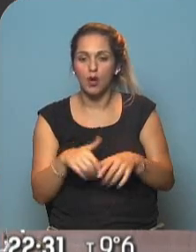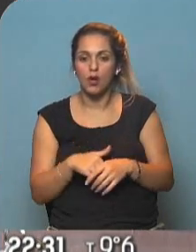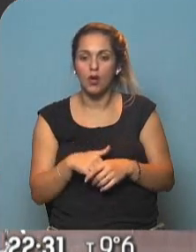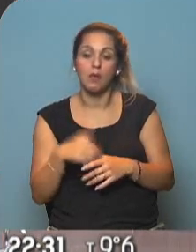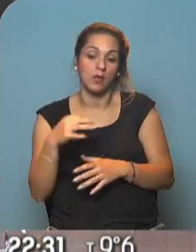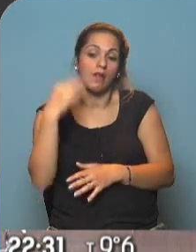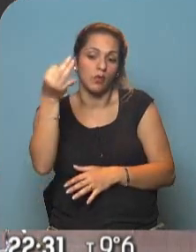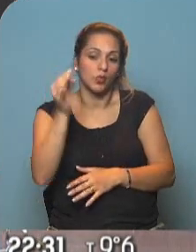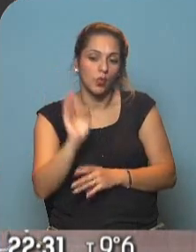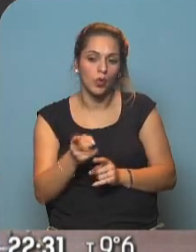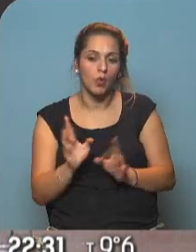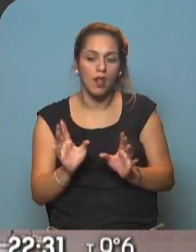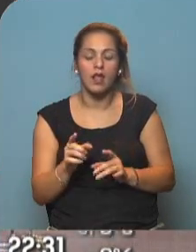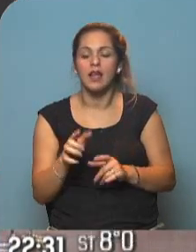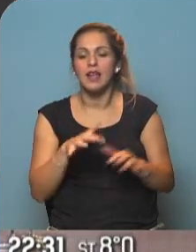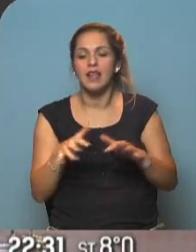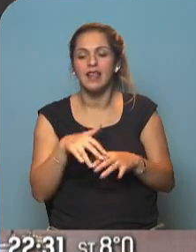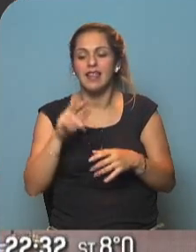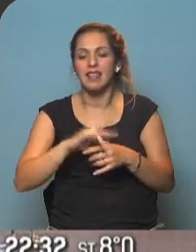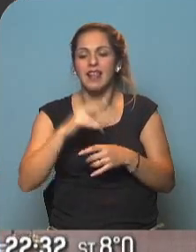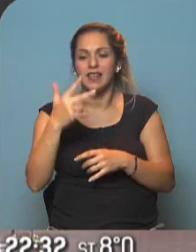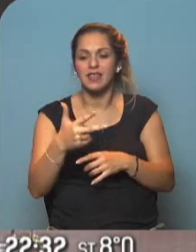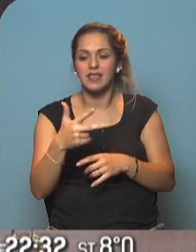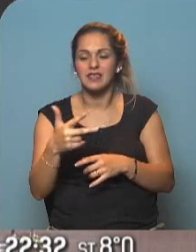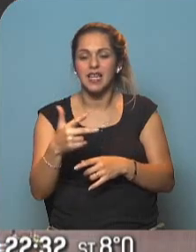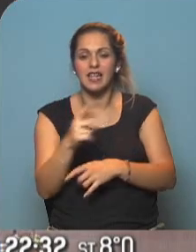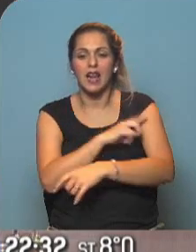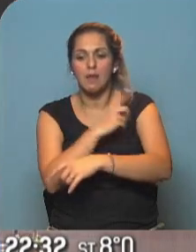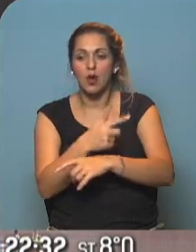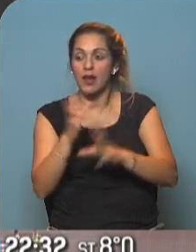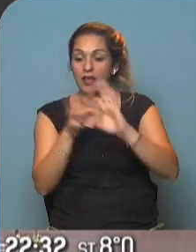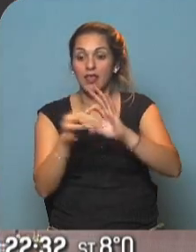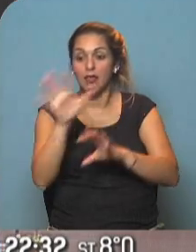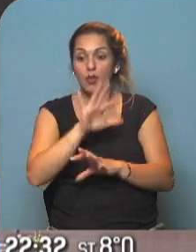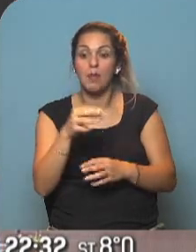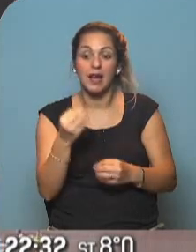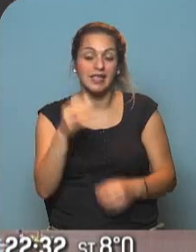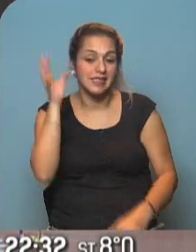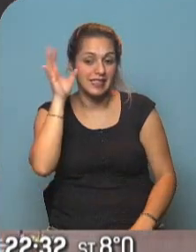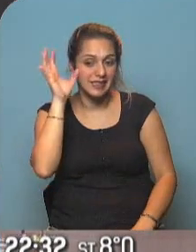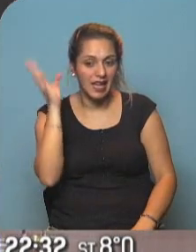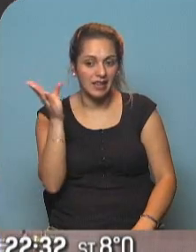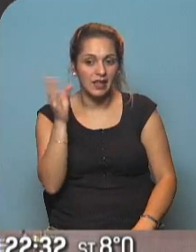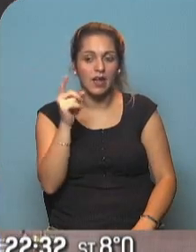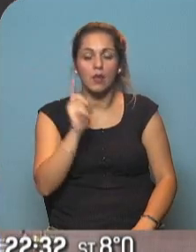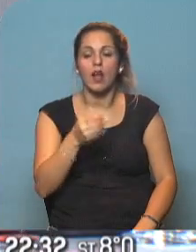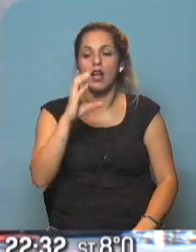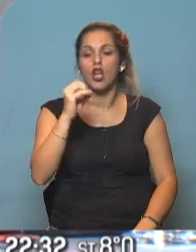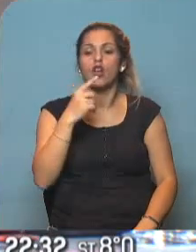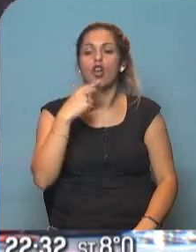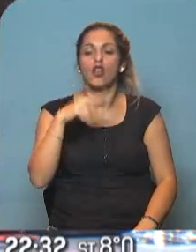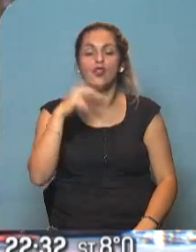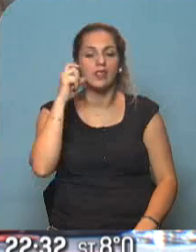es futuro igualmente, de la tercera potencia de la eurozona, que es Italia. Pero Conte los dejó tranquilos diciendo que